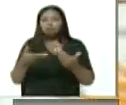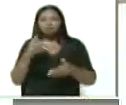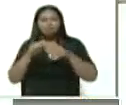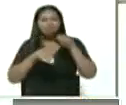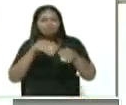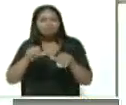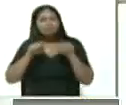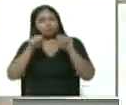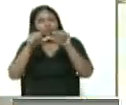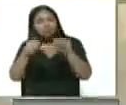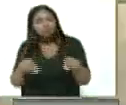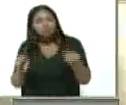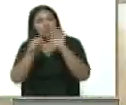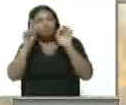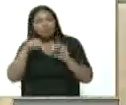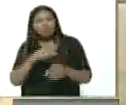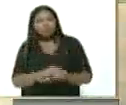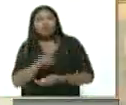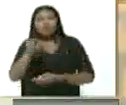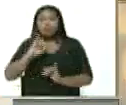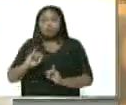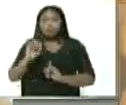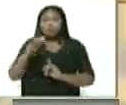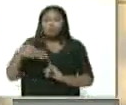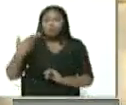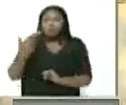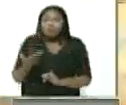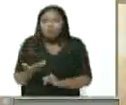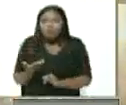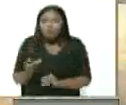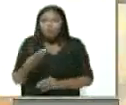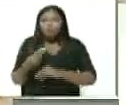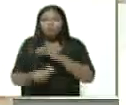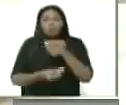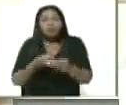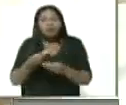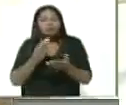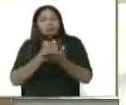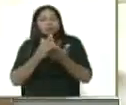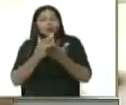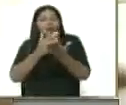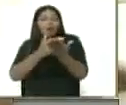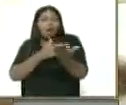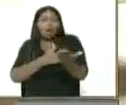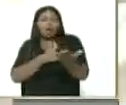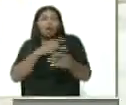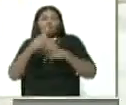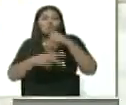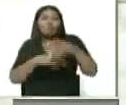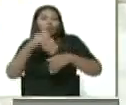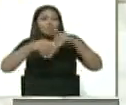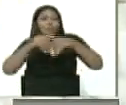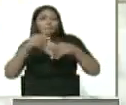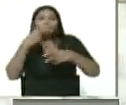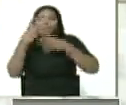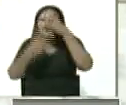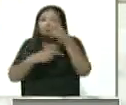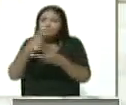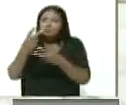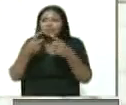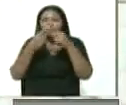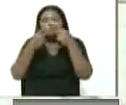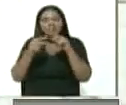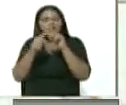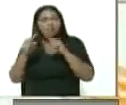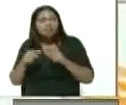ellos pueden digamos como lo han hecho previo al proceso electoral visitar los distintos